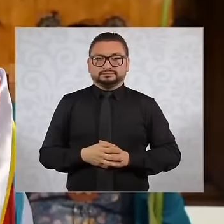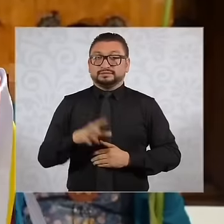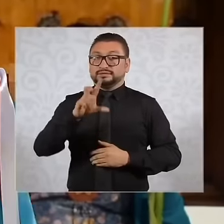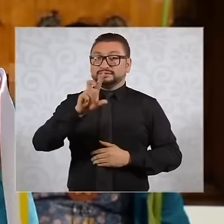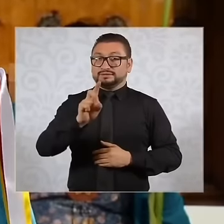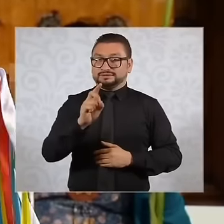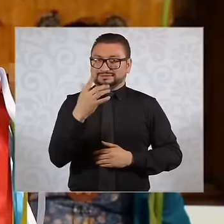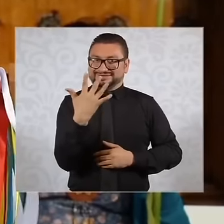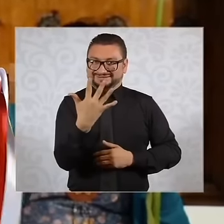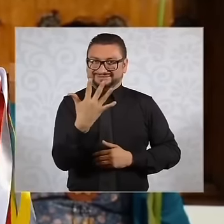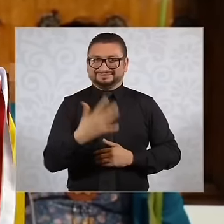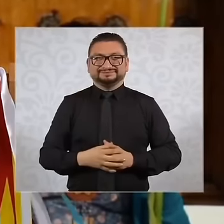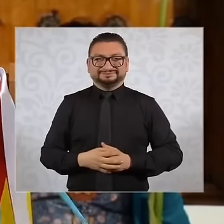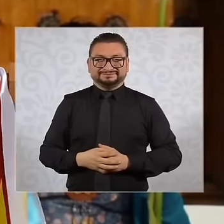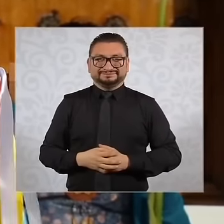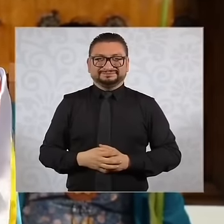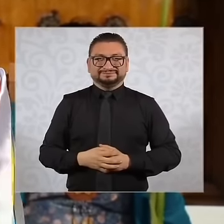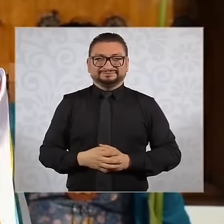35.